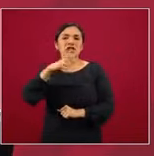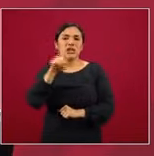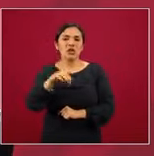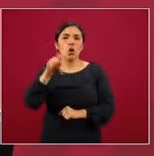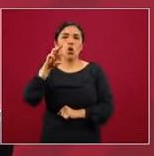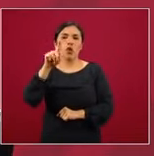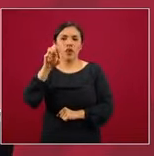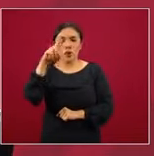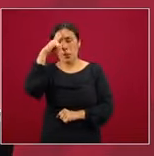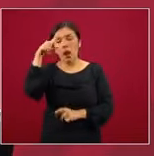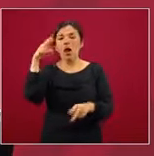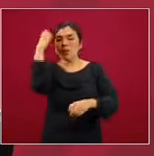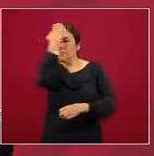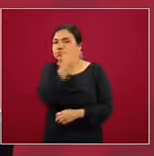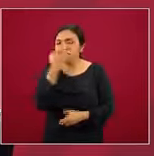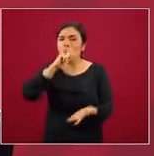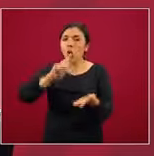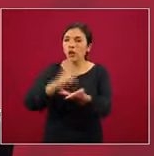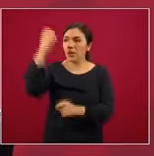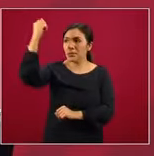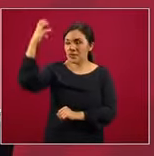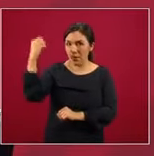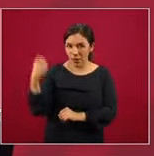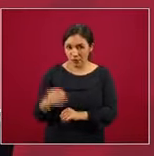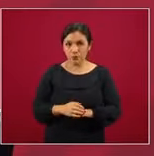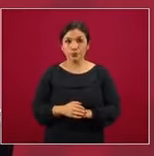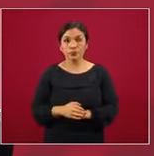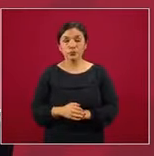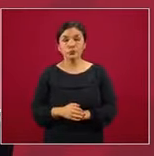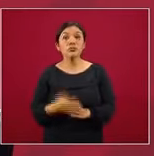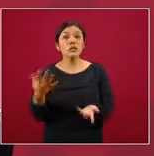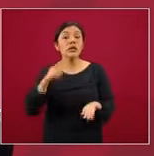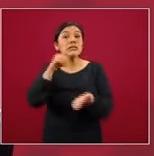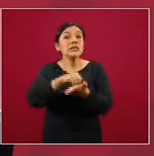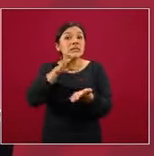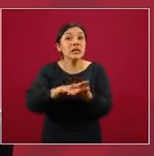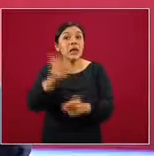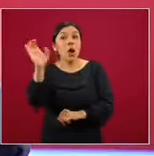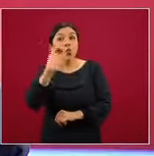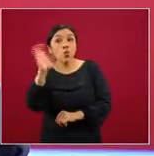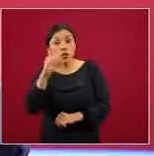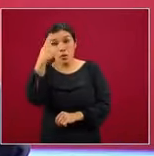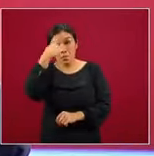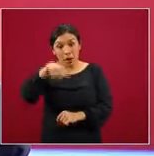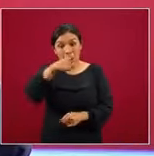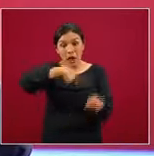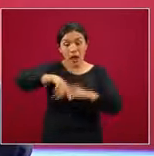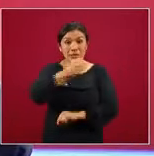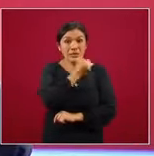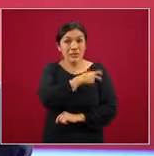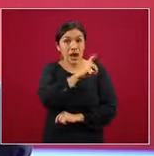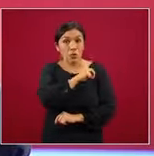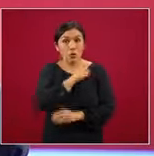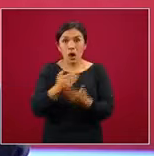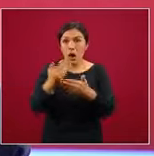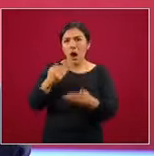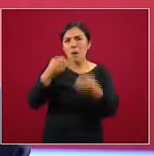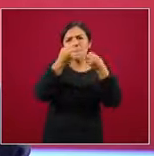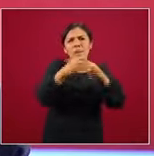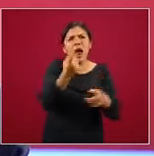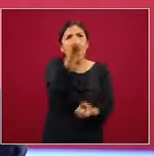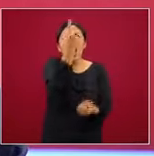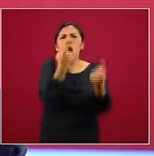a revisar este semáforo. Respecto a la cita o videoconferencia específica para el sector salud que habían perdido